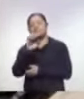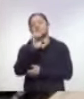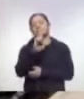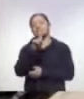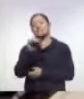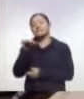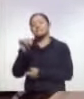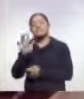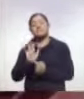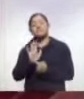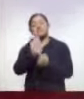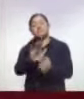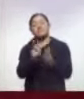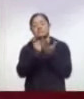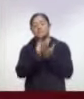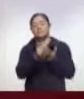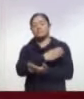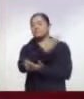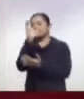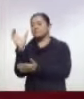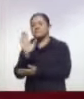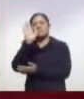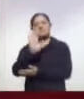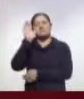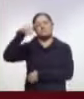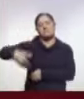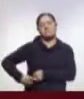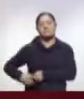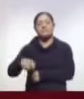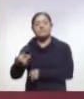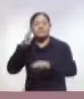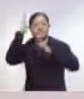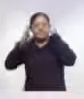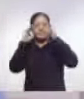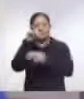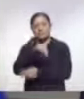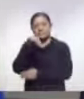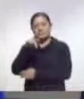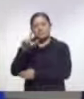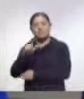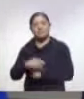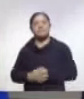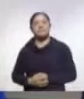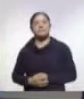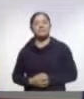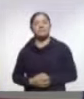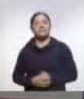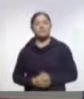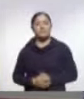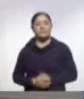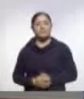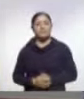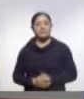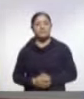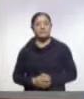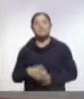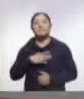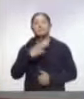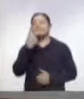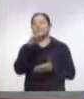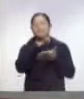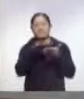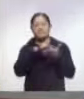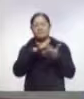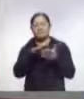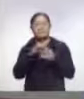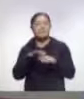presentó el libro de cuentos que parezca un accidente en el Museo Miguel Enelira. Me hicieron dos lecturas increíbles,